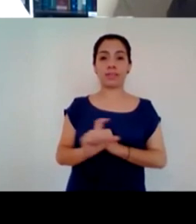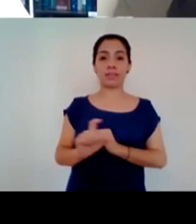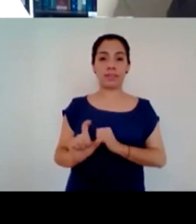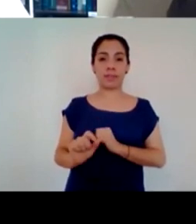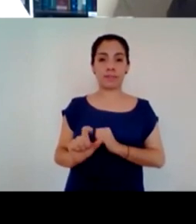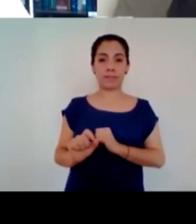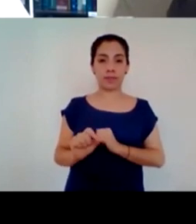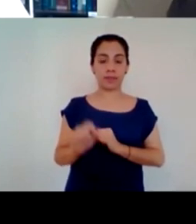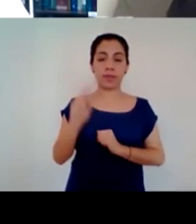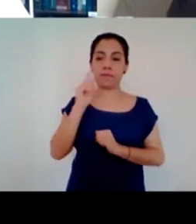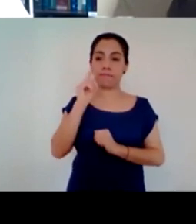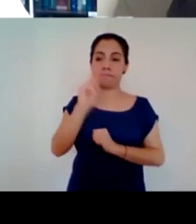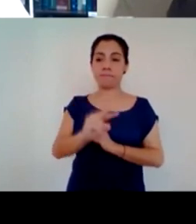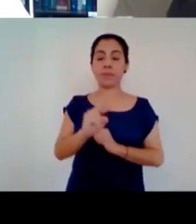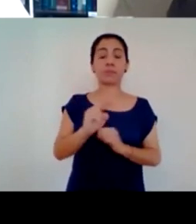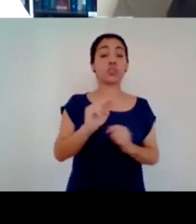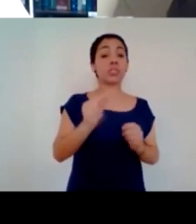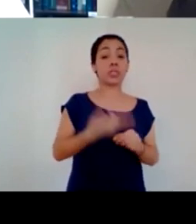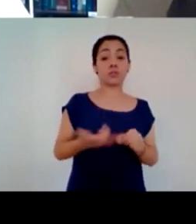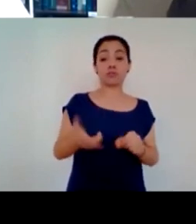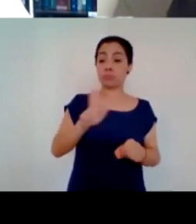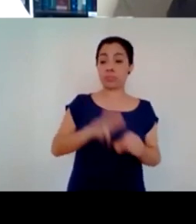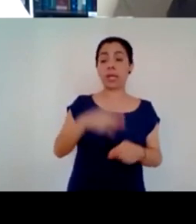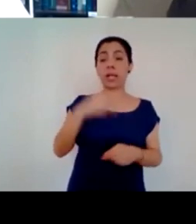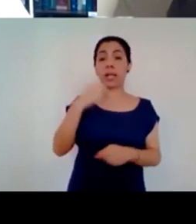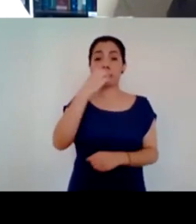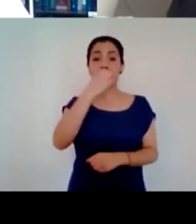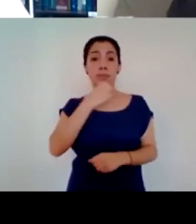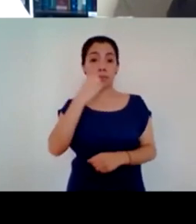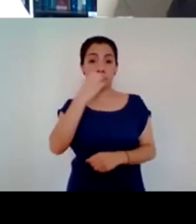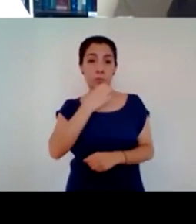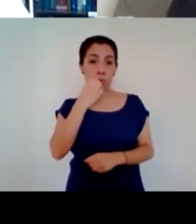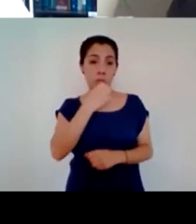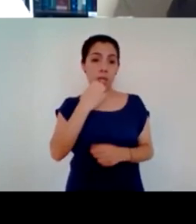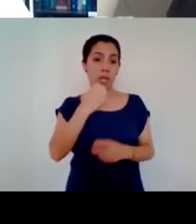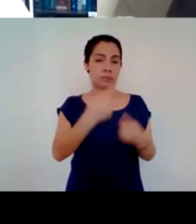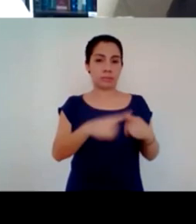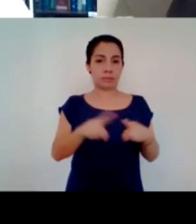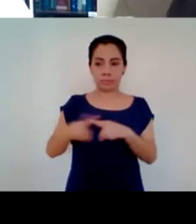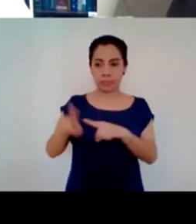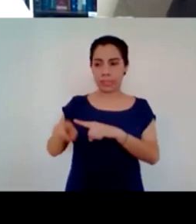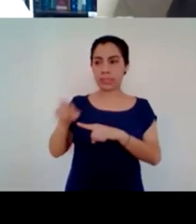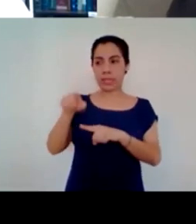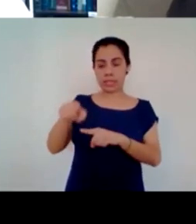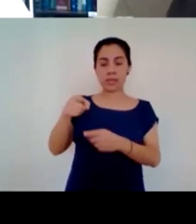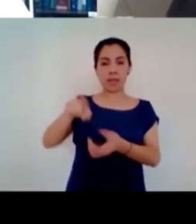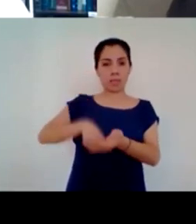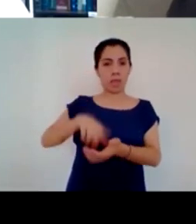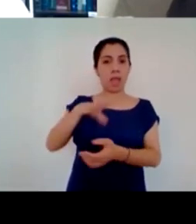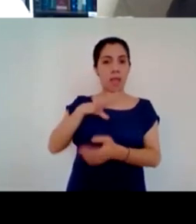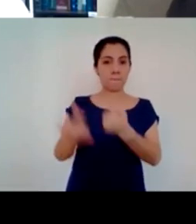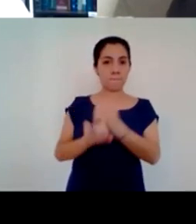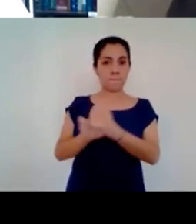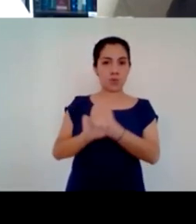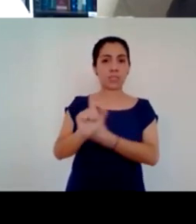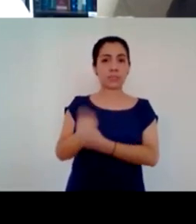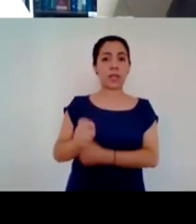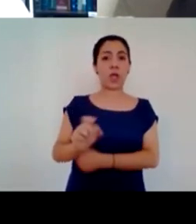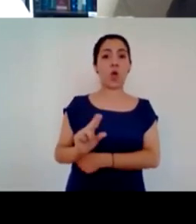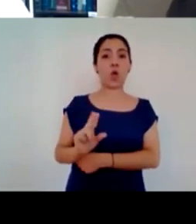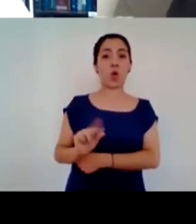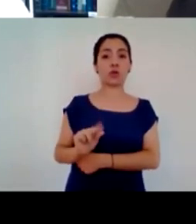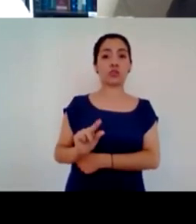en cualquier lugar en donde hay que resolver problemas, donde se prestan servicios, y que significa que el 80% de nuestra